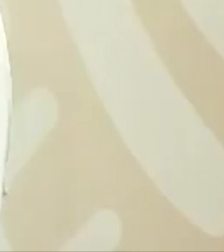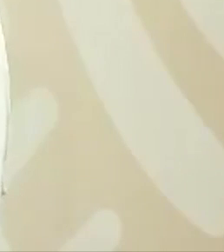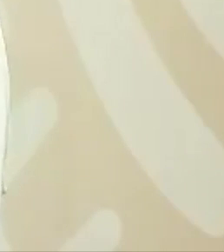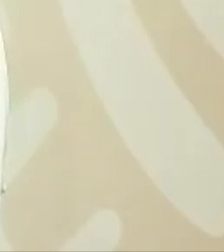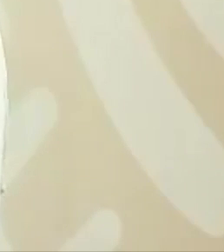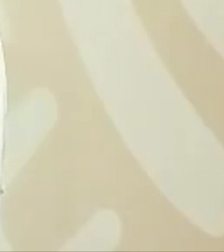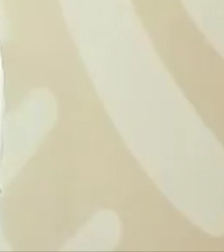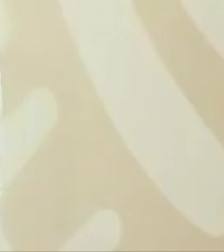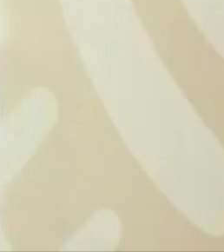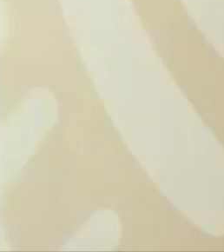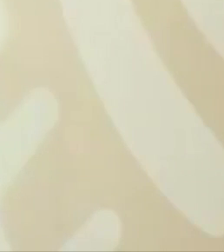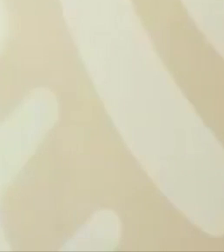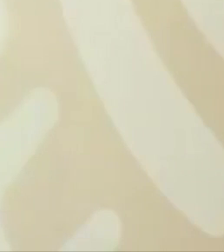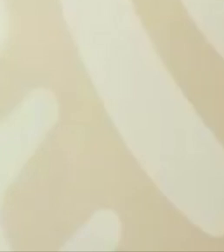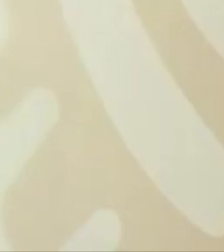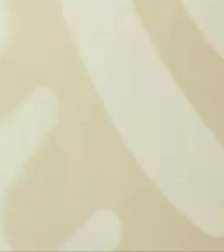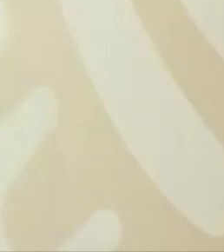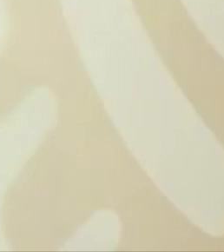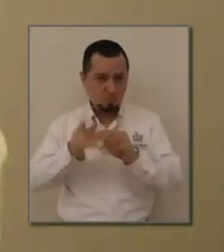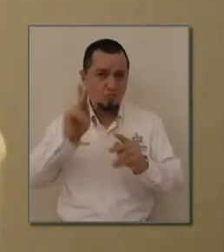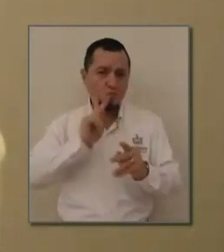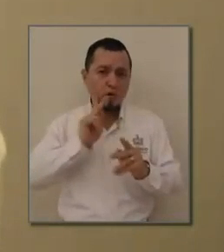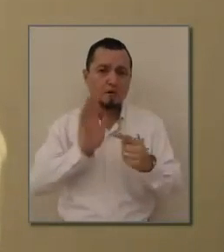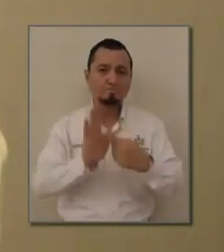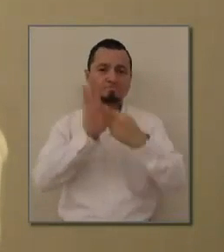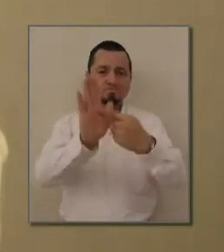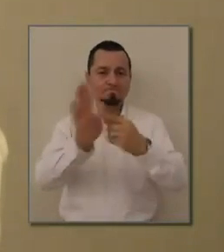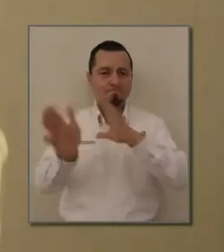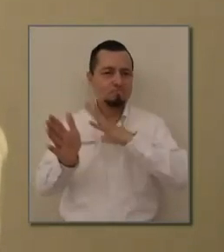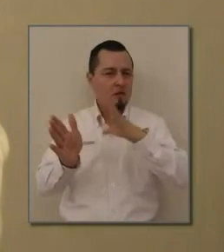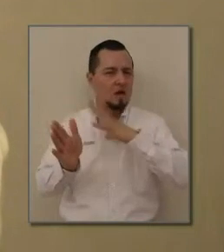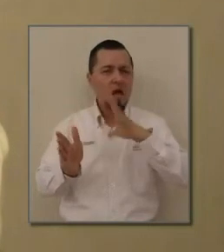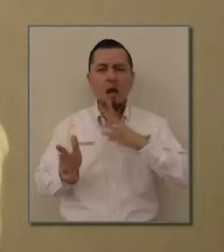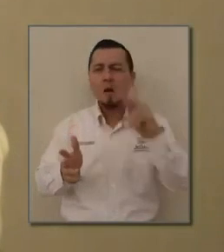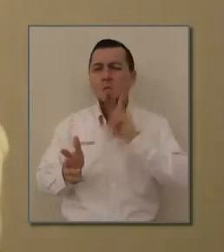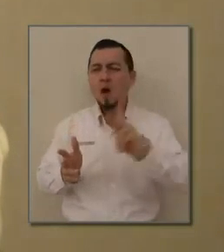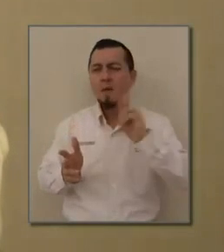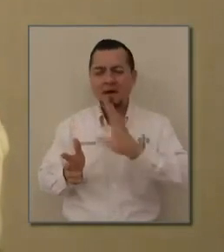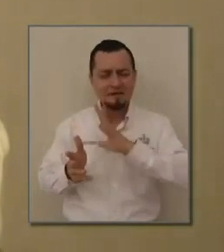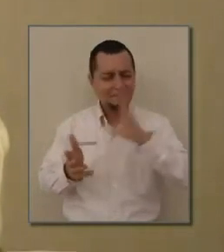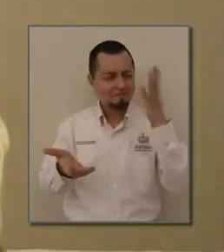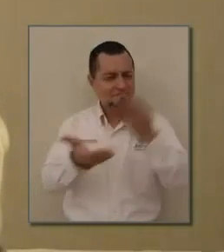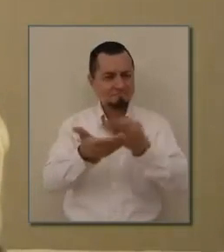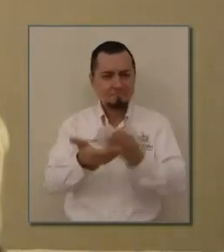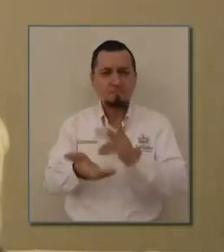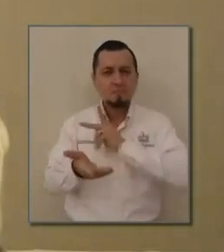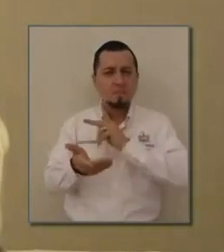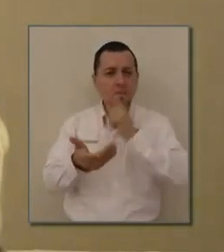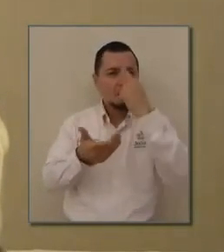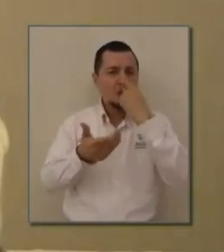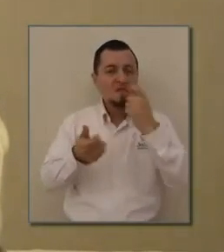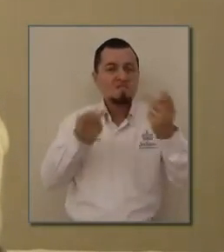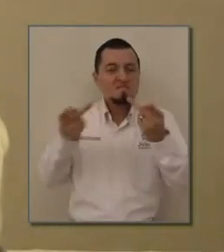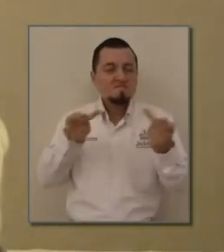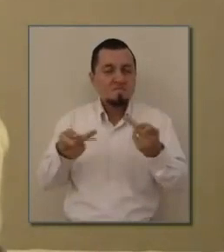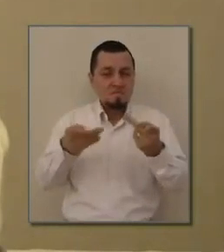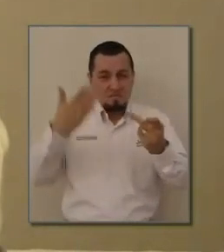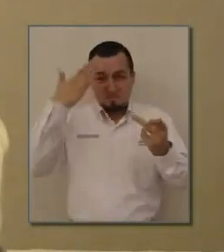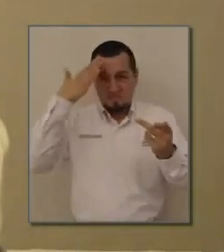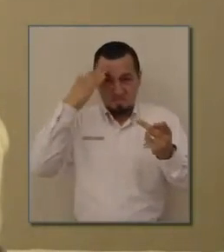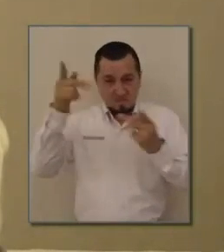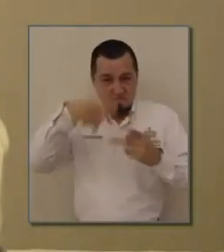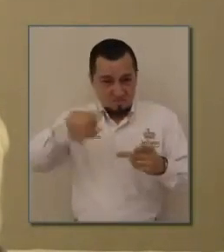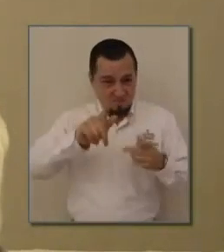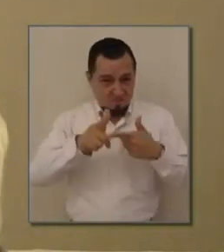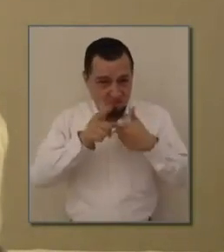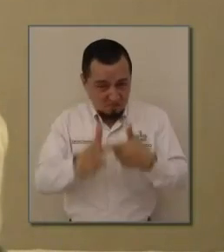actuar de manera responsable. Minutos después, en rueda de prensa desde Casa Jalisco, Enrique Alfaro hizo